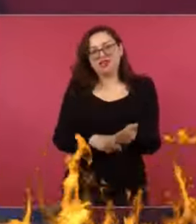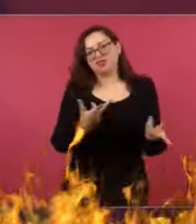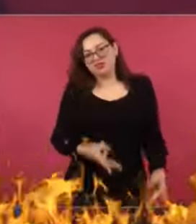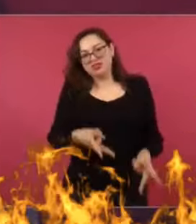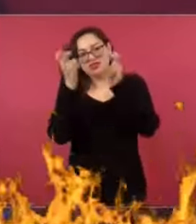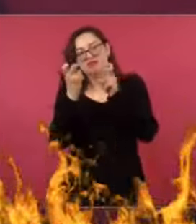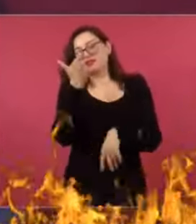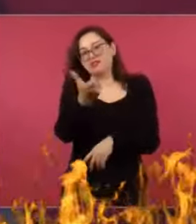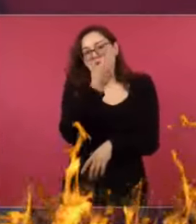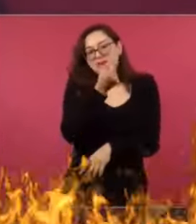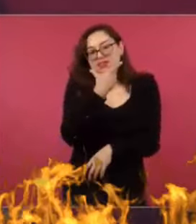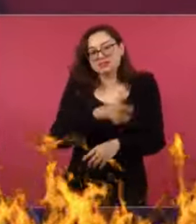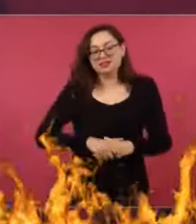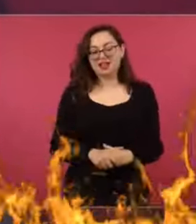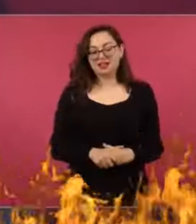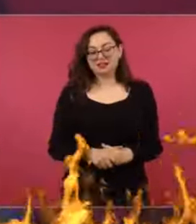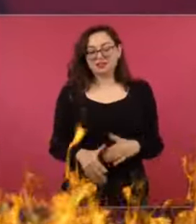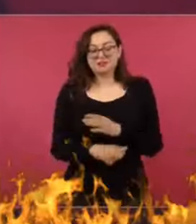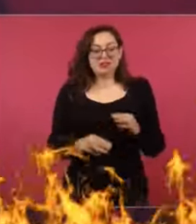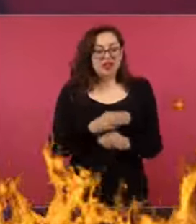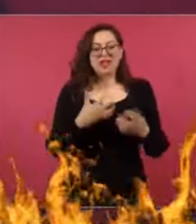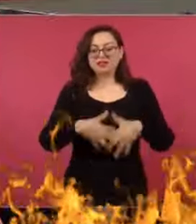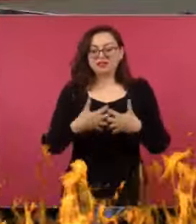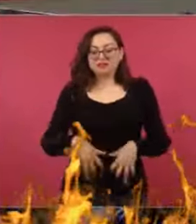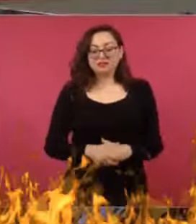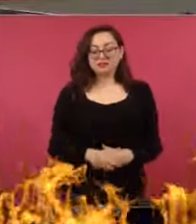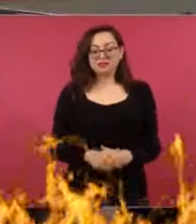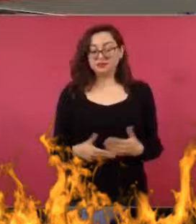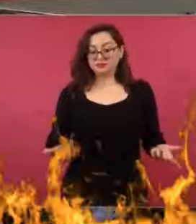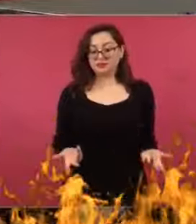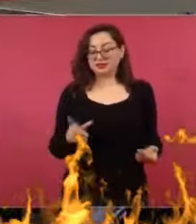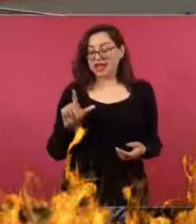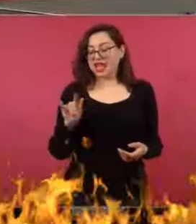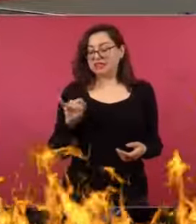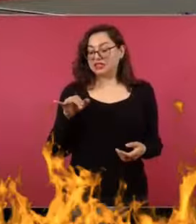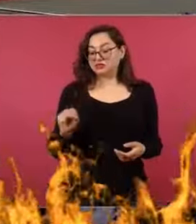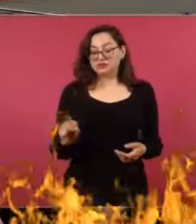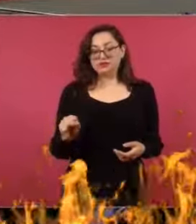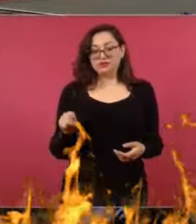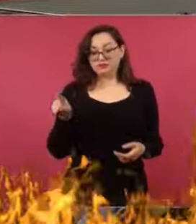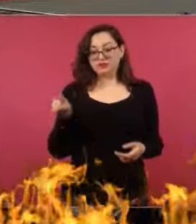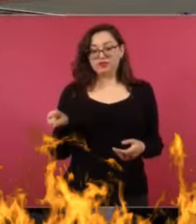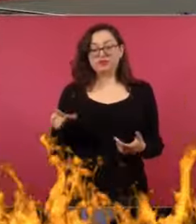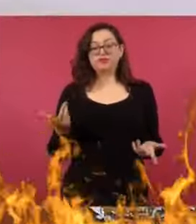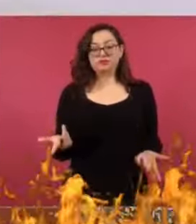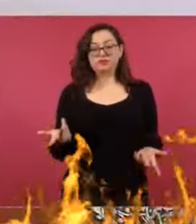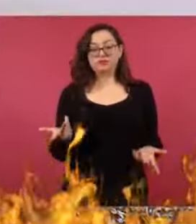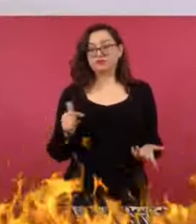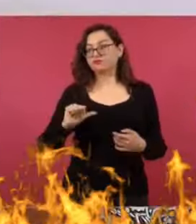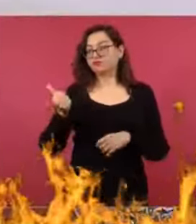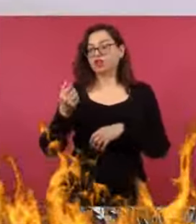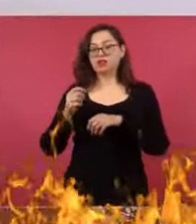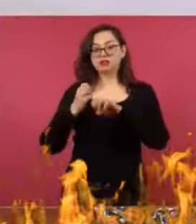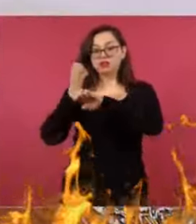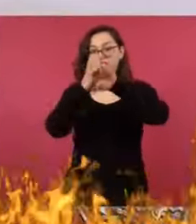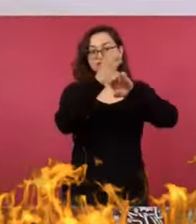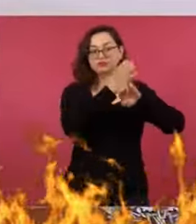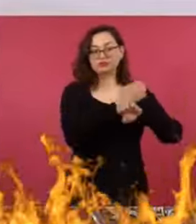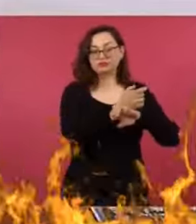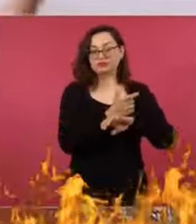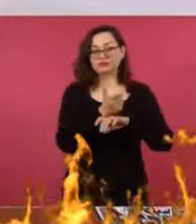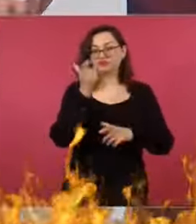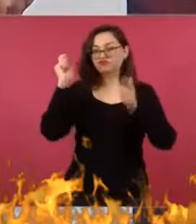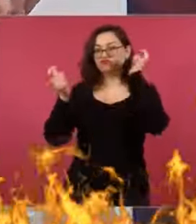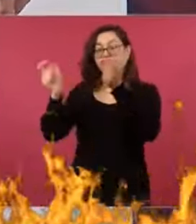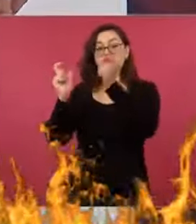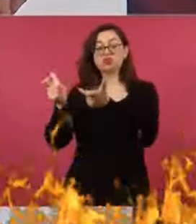pueblo de México los equipos o sea porque esa empresa latinos que recibe dinero es de los estados por supuestas